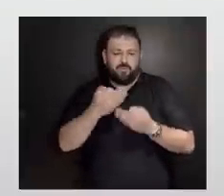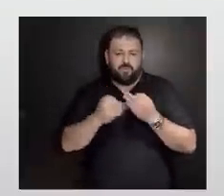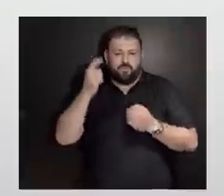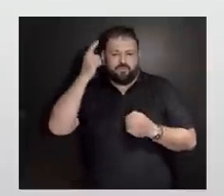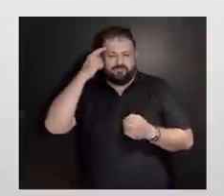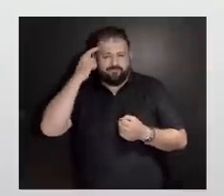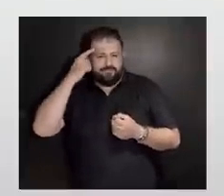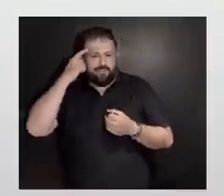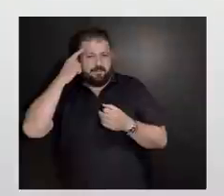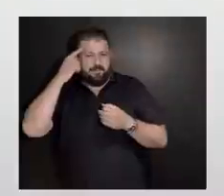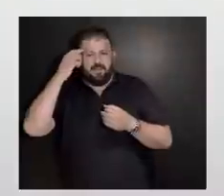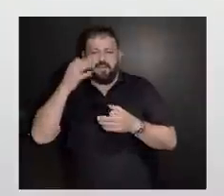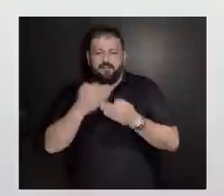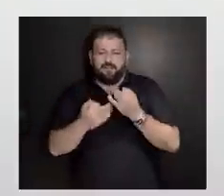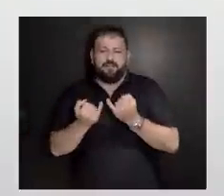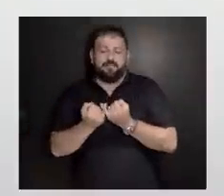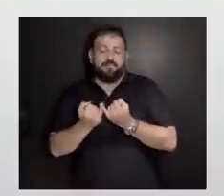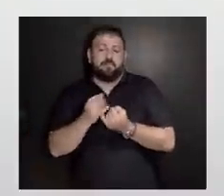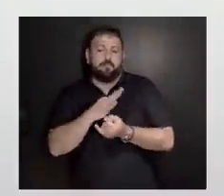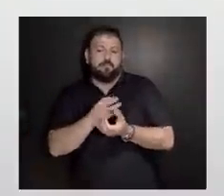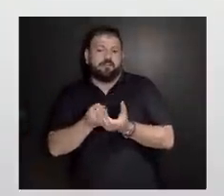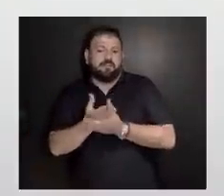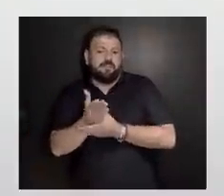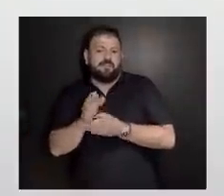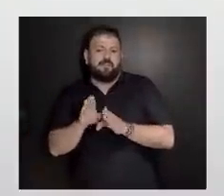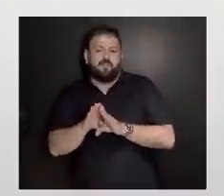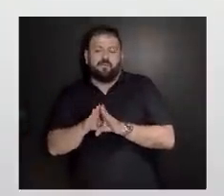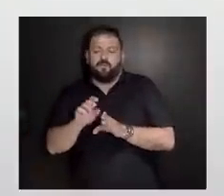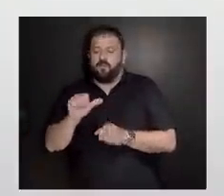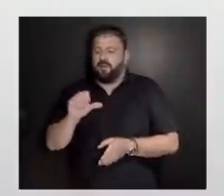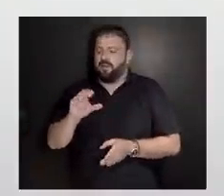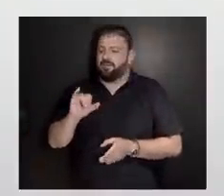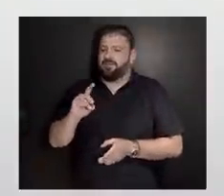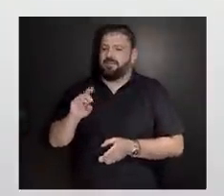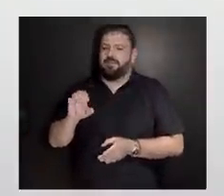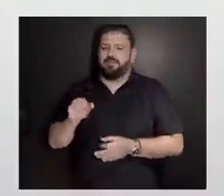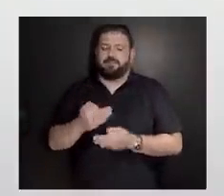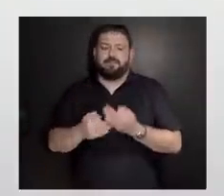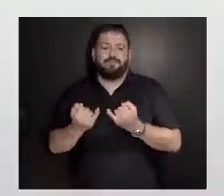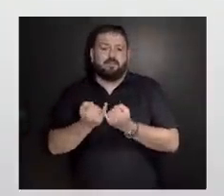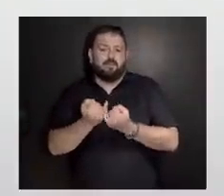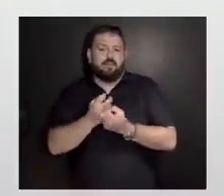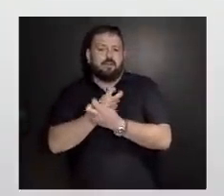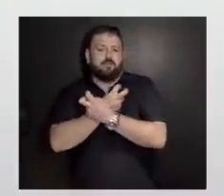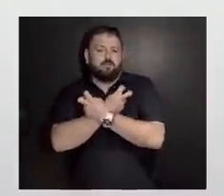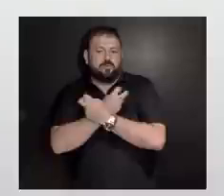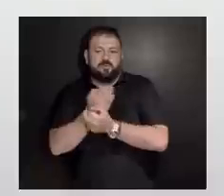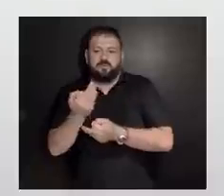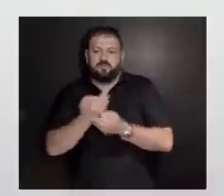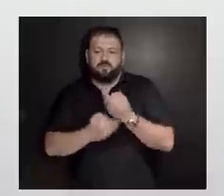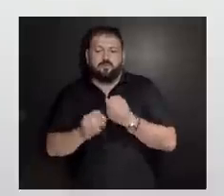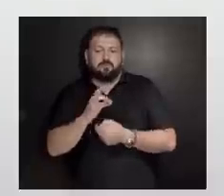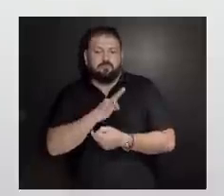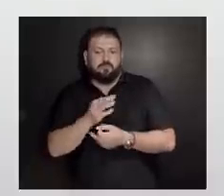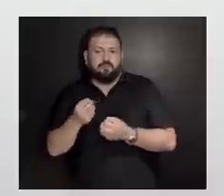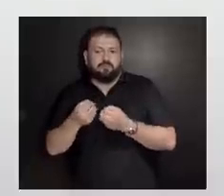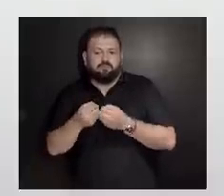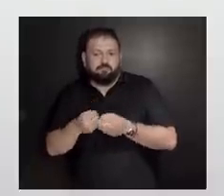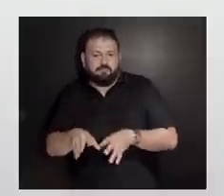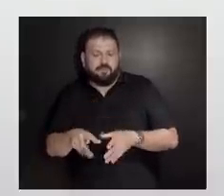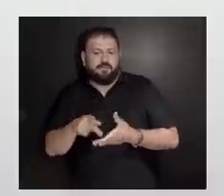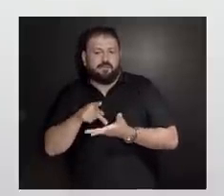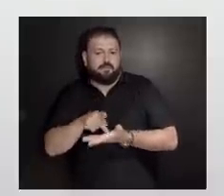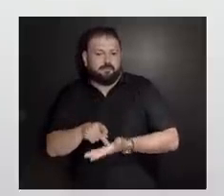acidez. Esta acidez es la que va a generar también como el desgaste muscular, incluso de huesos, que puede desencadenar la pérdida de